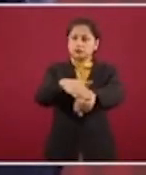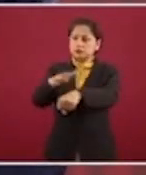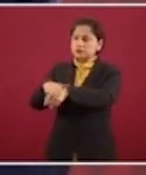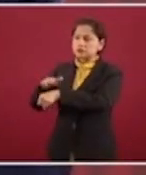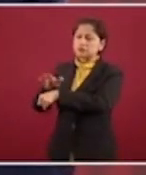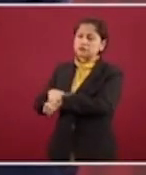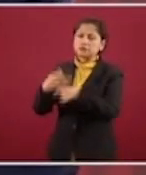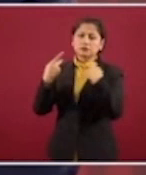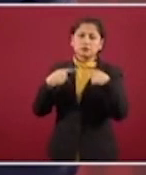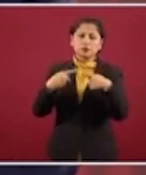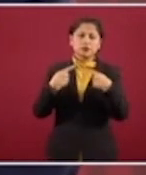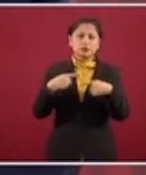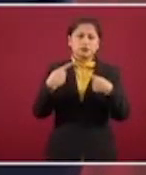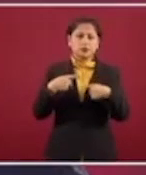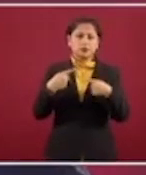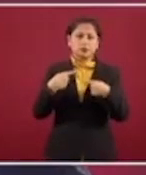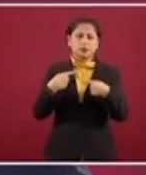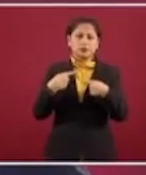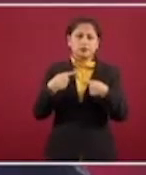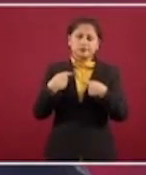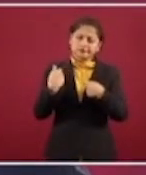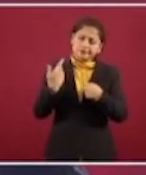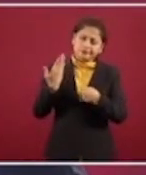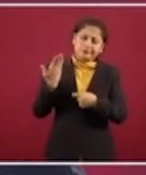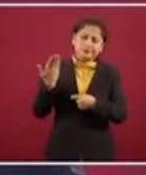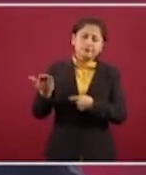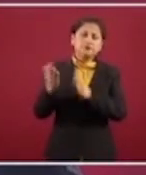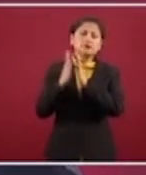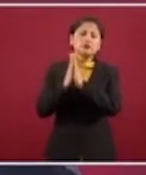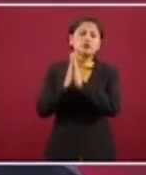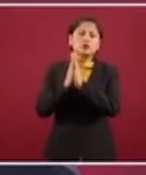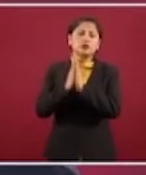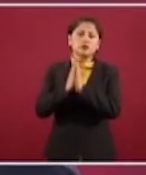no se debe actuar de esa forma